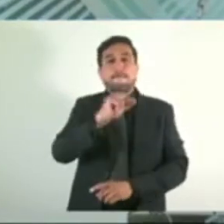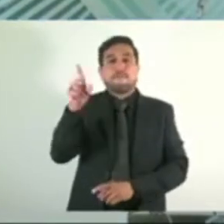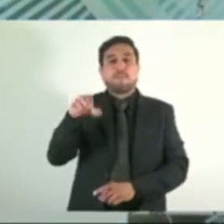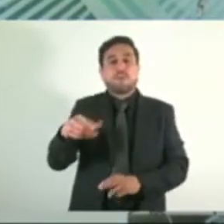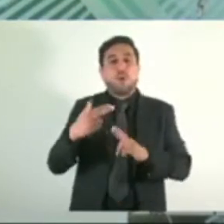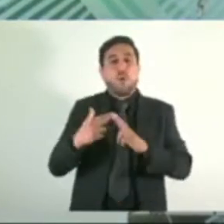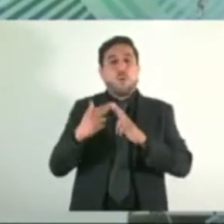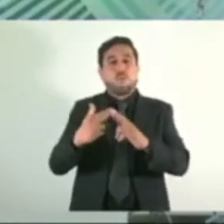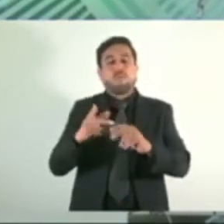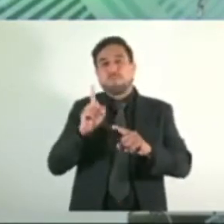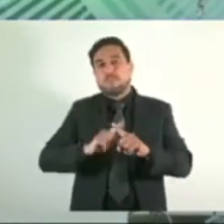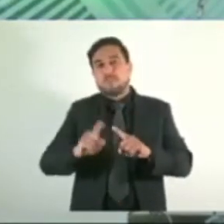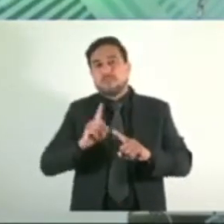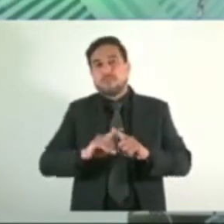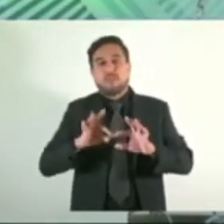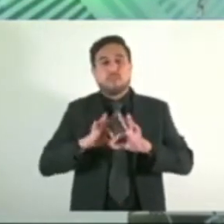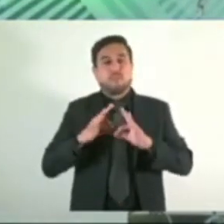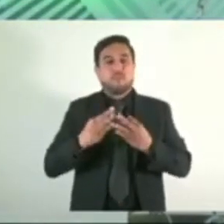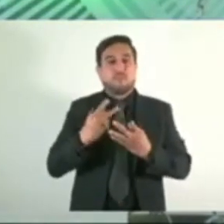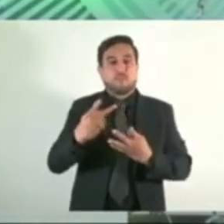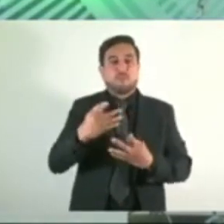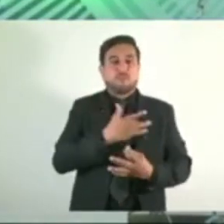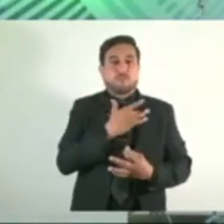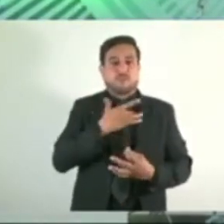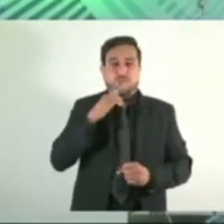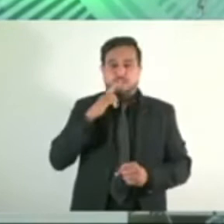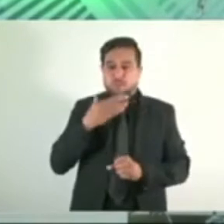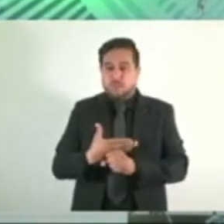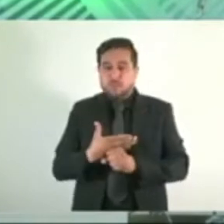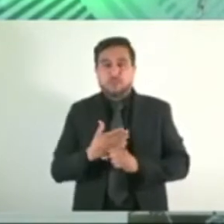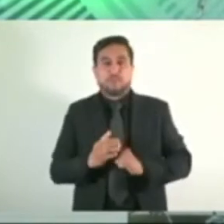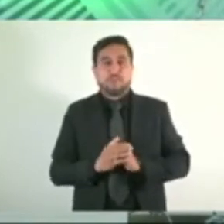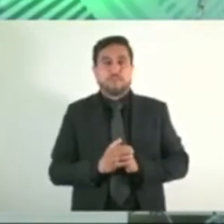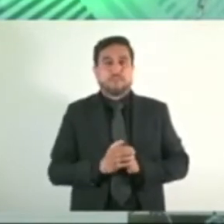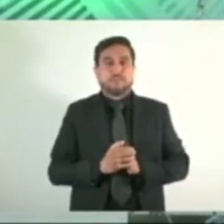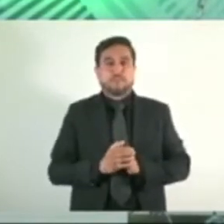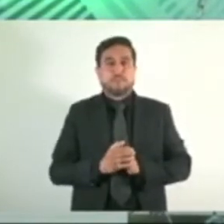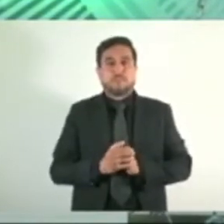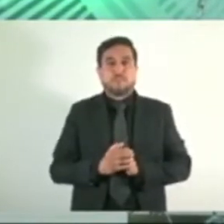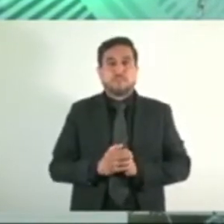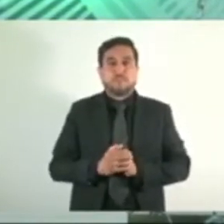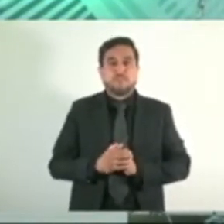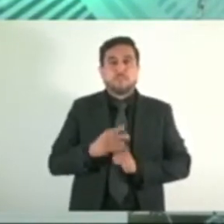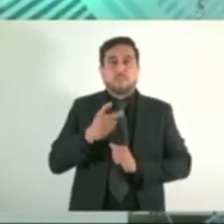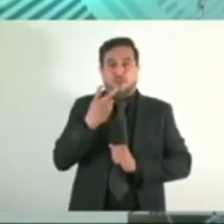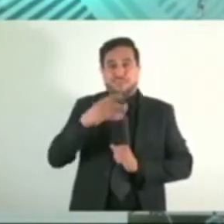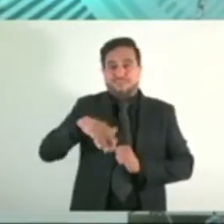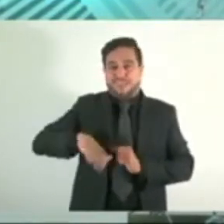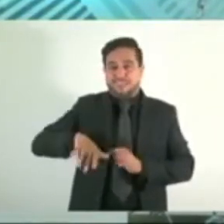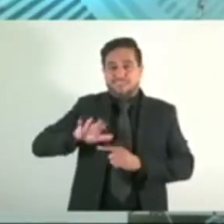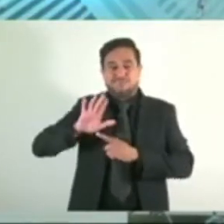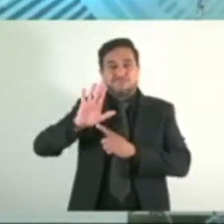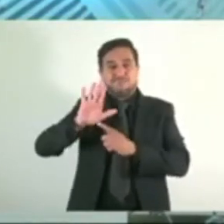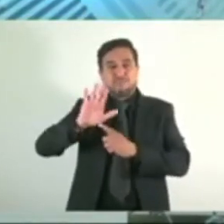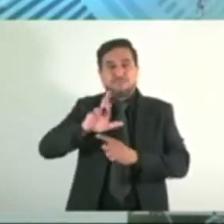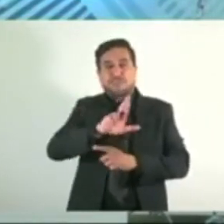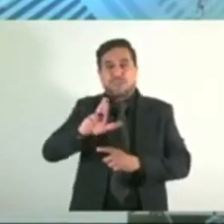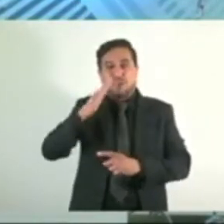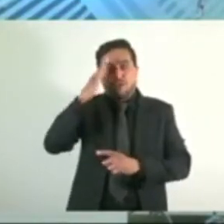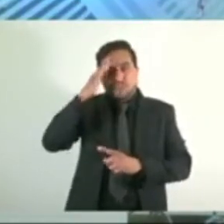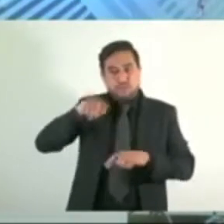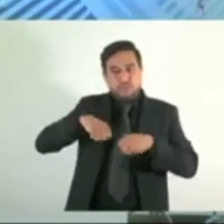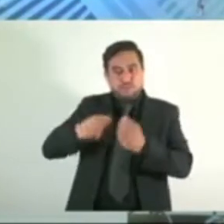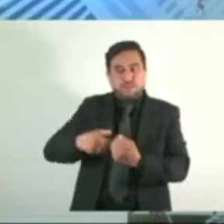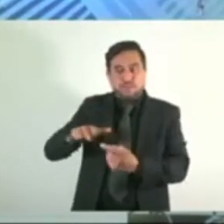de las funciones que tiene encomendadas. Así lo demuestran los resultados y los reconocimientos que ha obtenido en